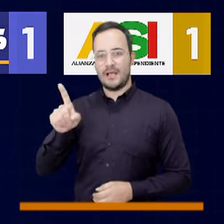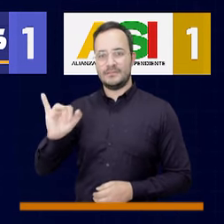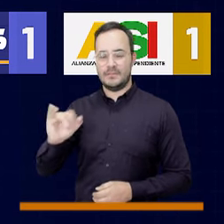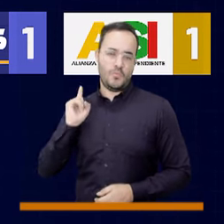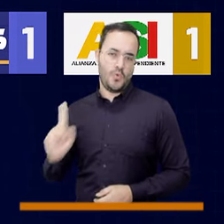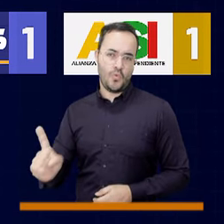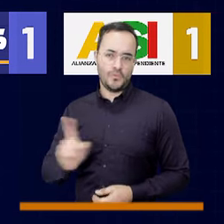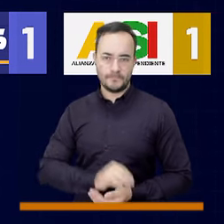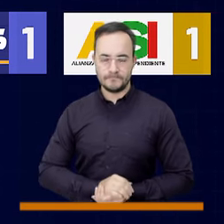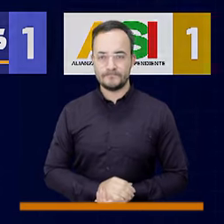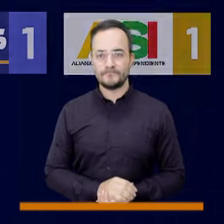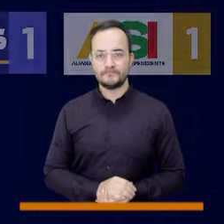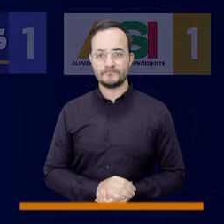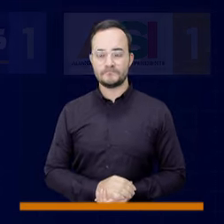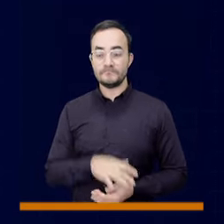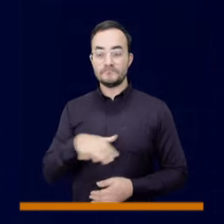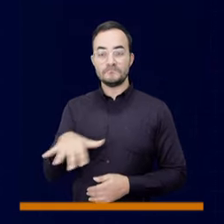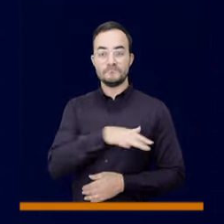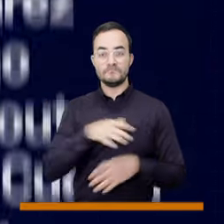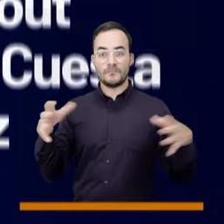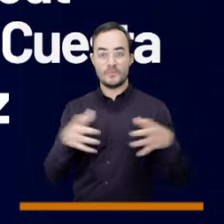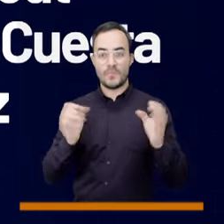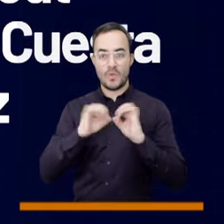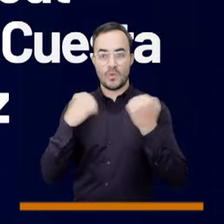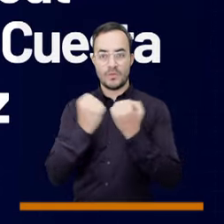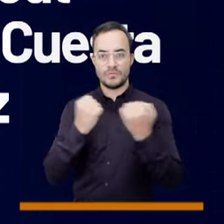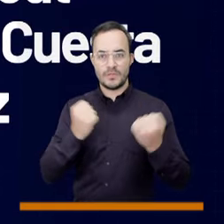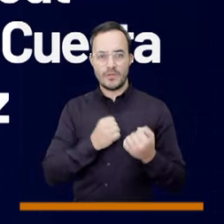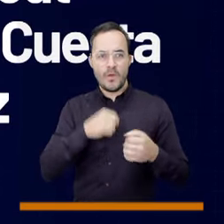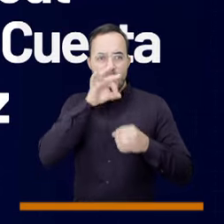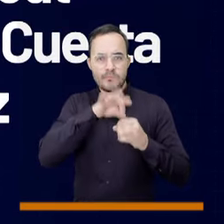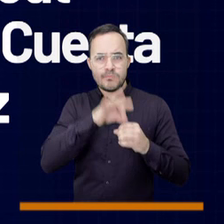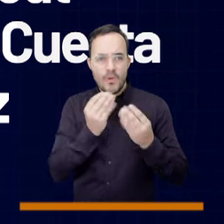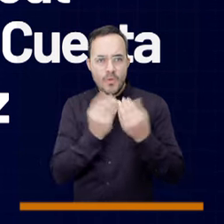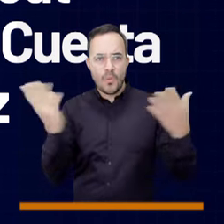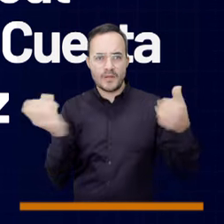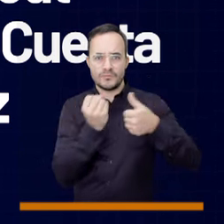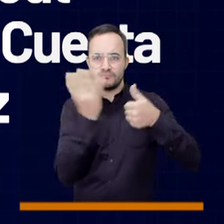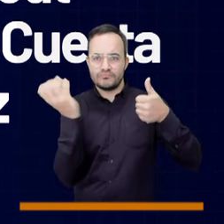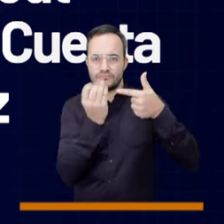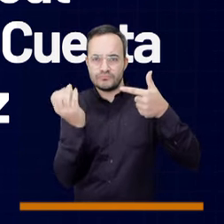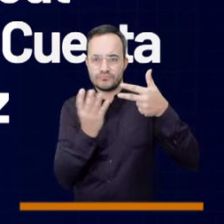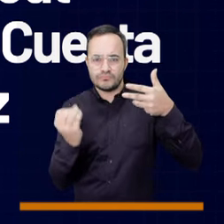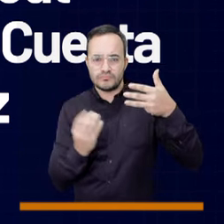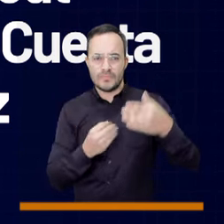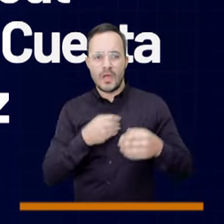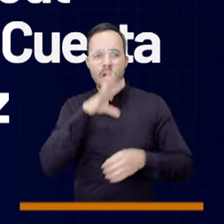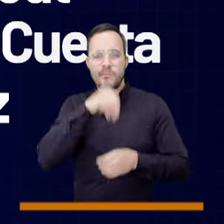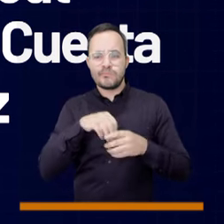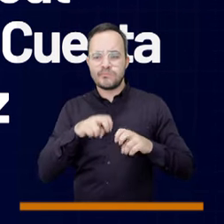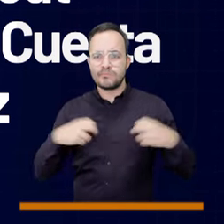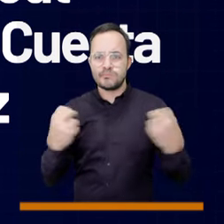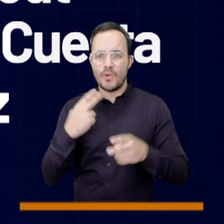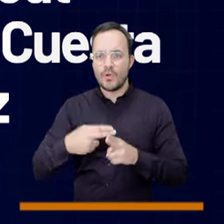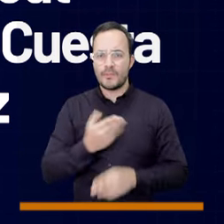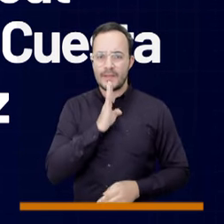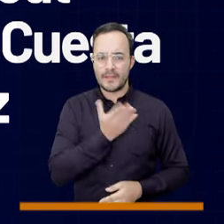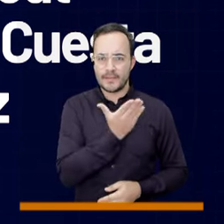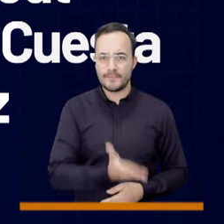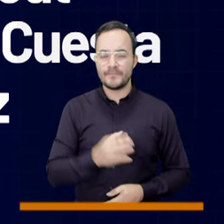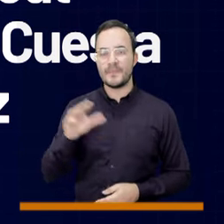para la ASI. La conformación del Consejo, según el orden de votación y la cifra repartidora, queda de la siguiente